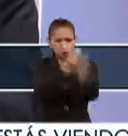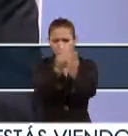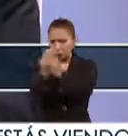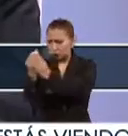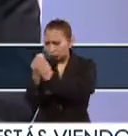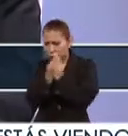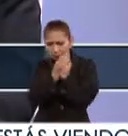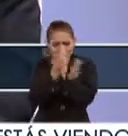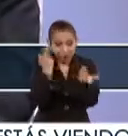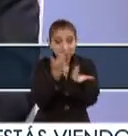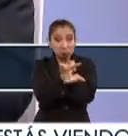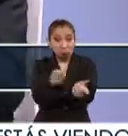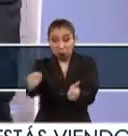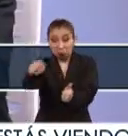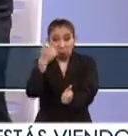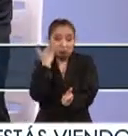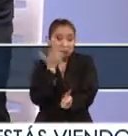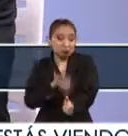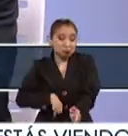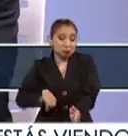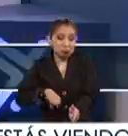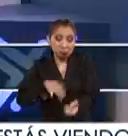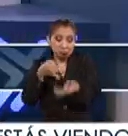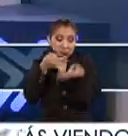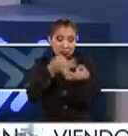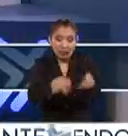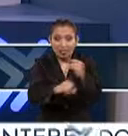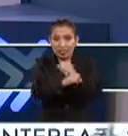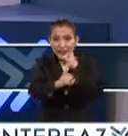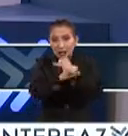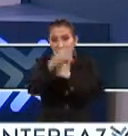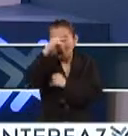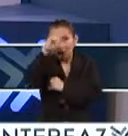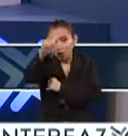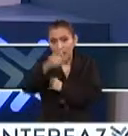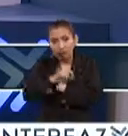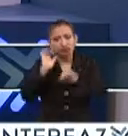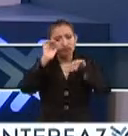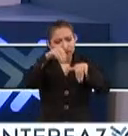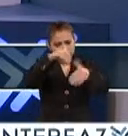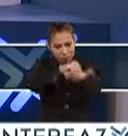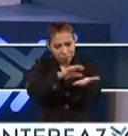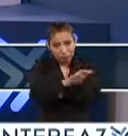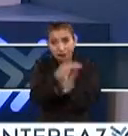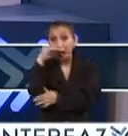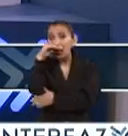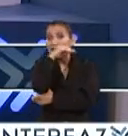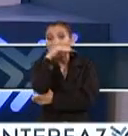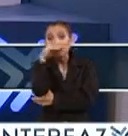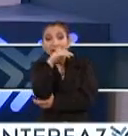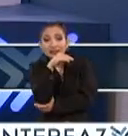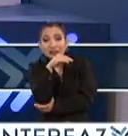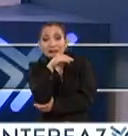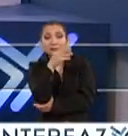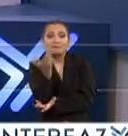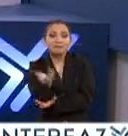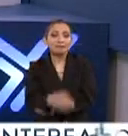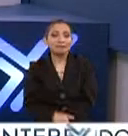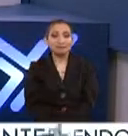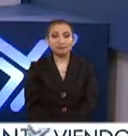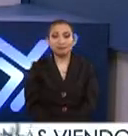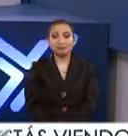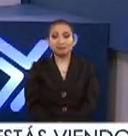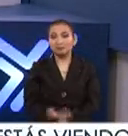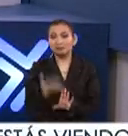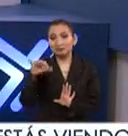hablando- oferta para todos ustedes en la plataforma. Inscríbanse, por favor, es gratuita, ¿no? Claro. Perfecto.